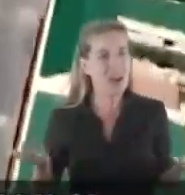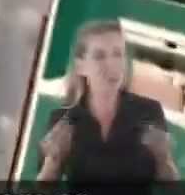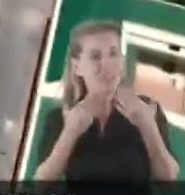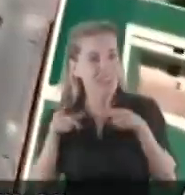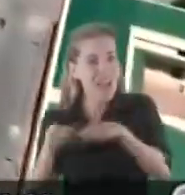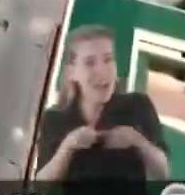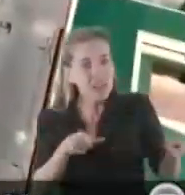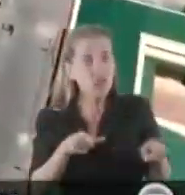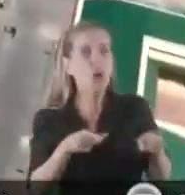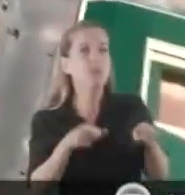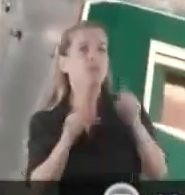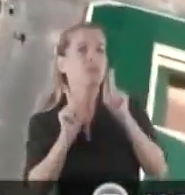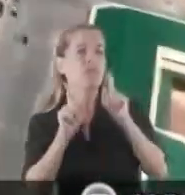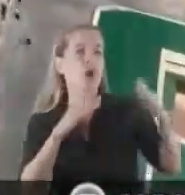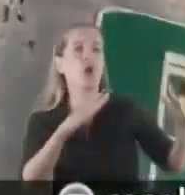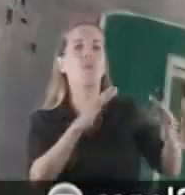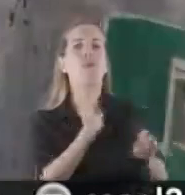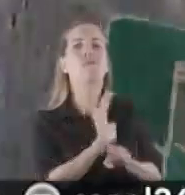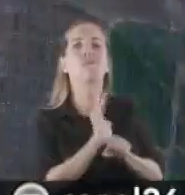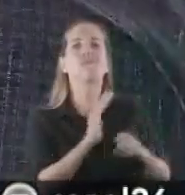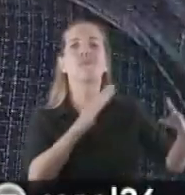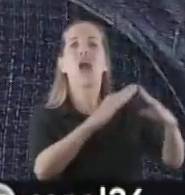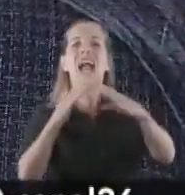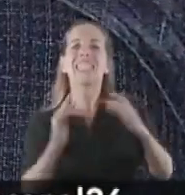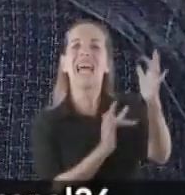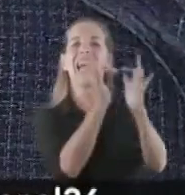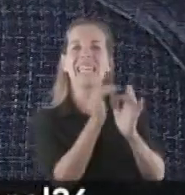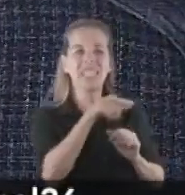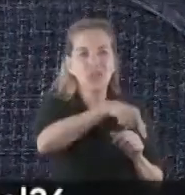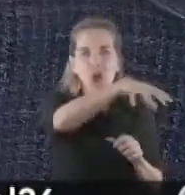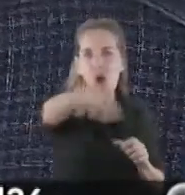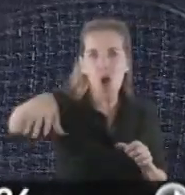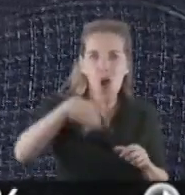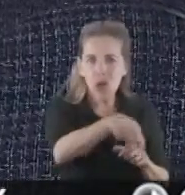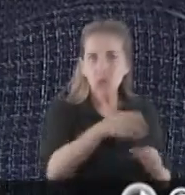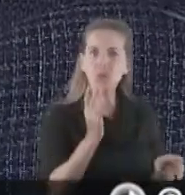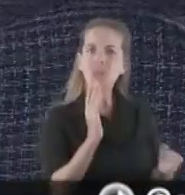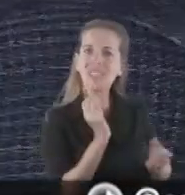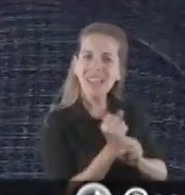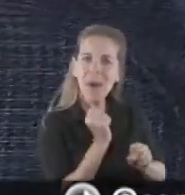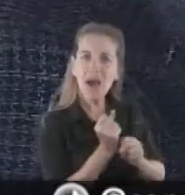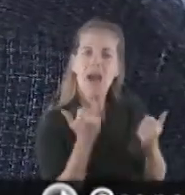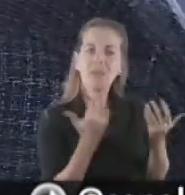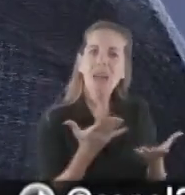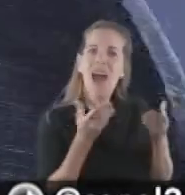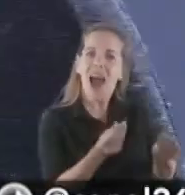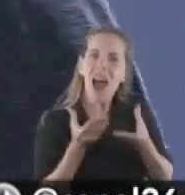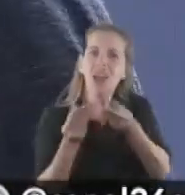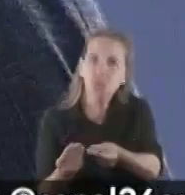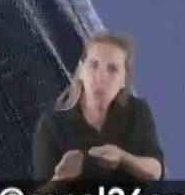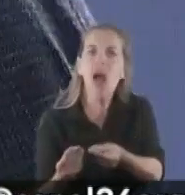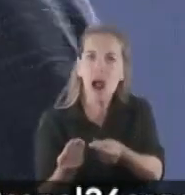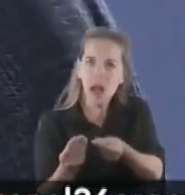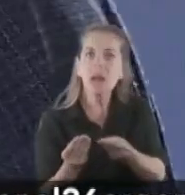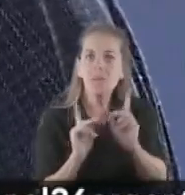Cristo, que definitivamente se ocupan de las víctimas, de las nuevas víctimas de esta